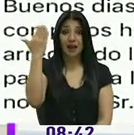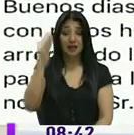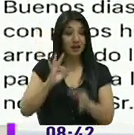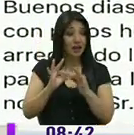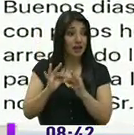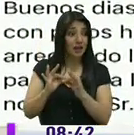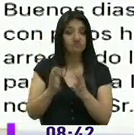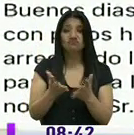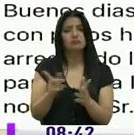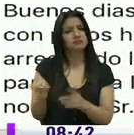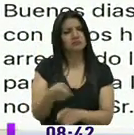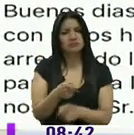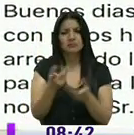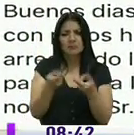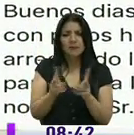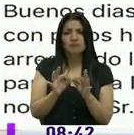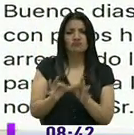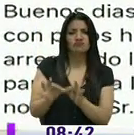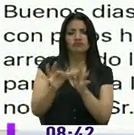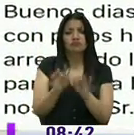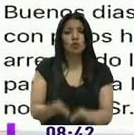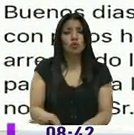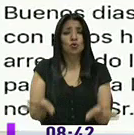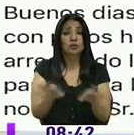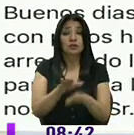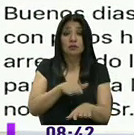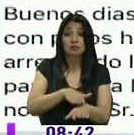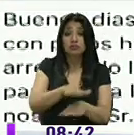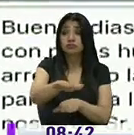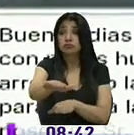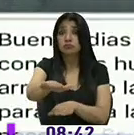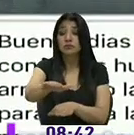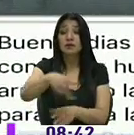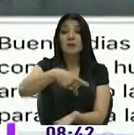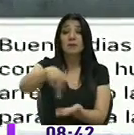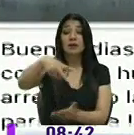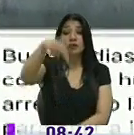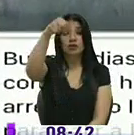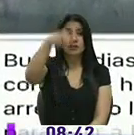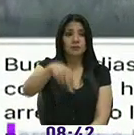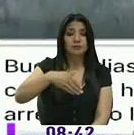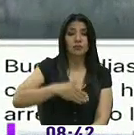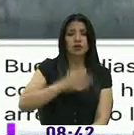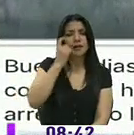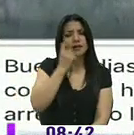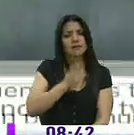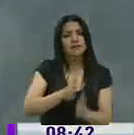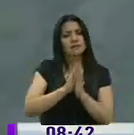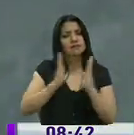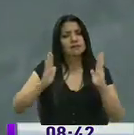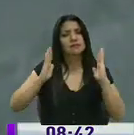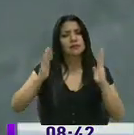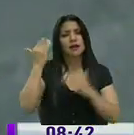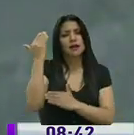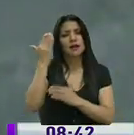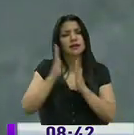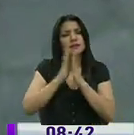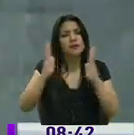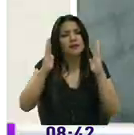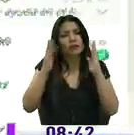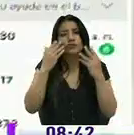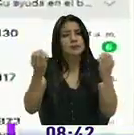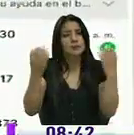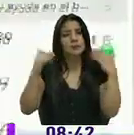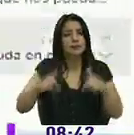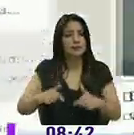las calles no se olviden de esta vía es fundamental para salir a la panamericana norte y la simón bolívar no se olvide nosotros señor alcalde vean este